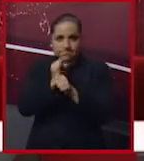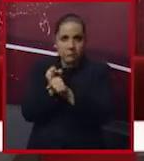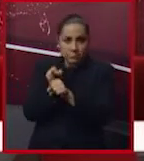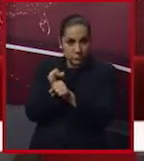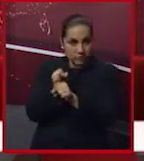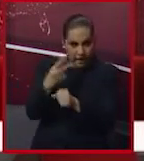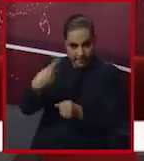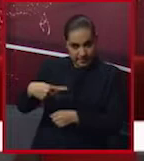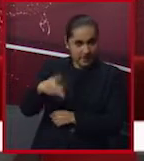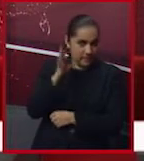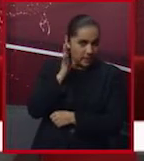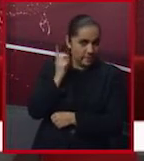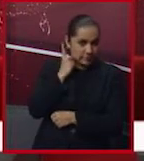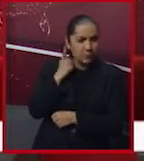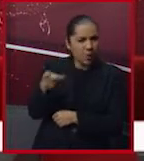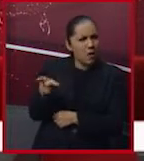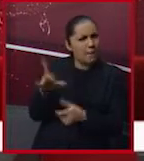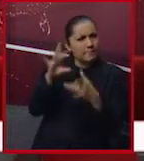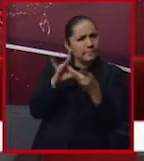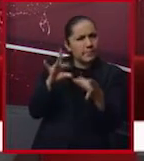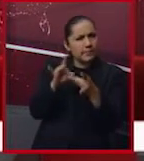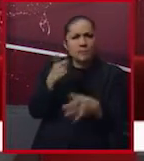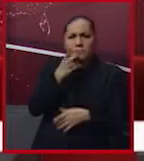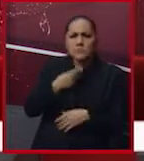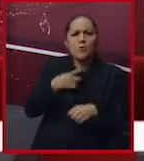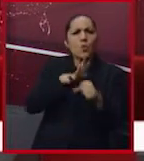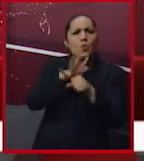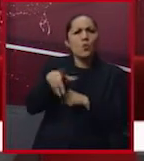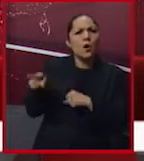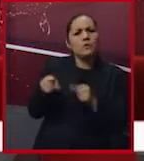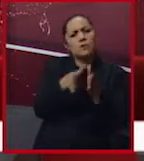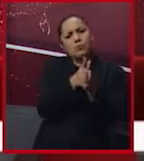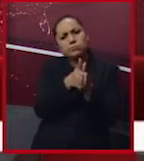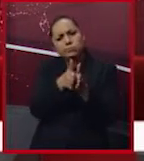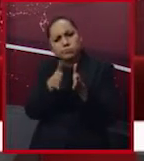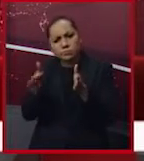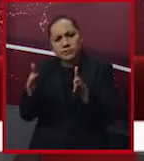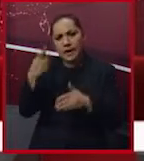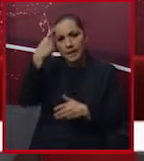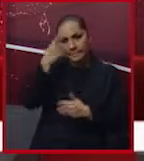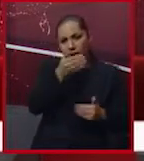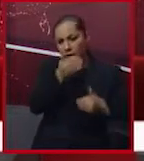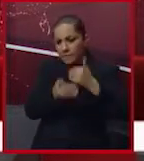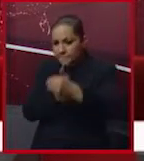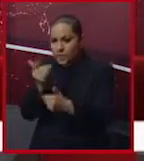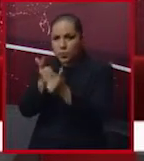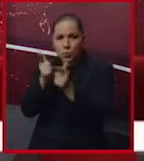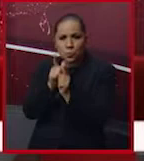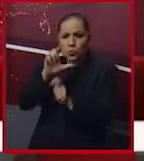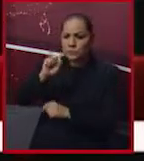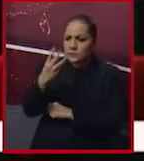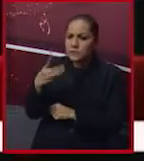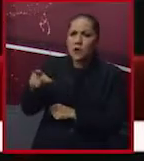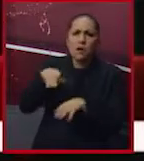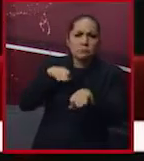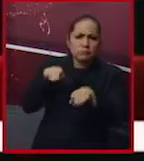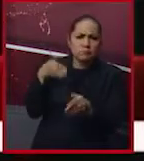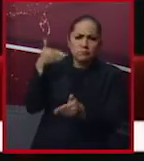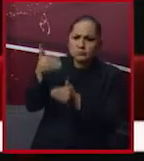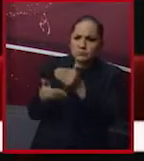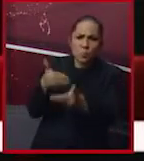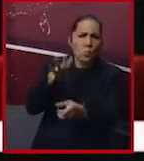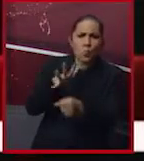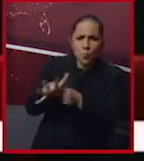Platíquenos un poco cuál sería el balance que usted daría de los trabajos que han realizado en esta 63ª legislatura. Y yo